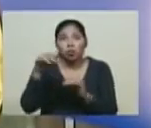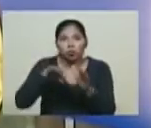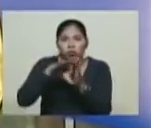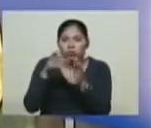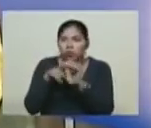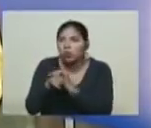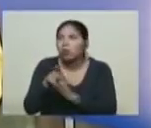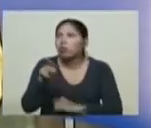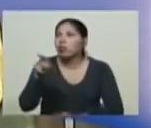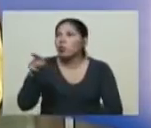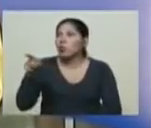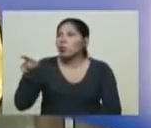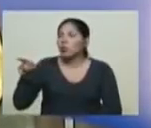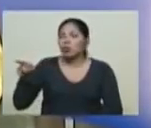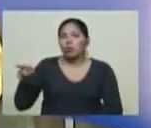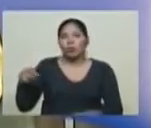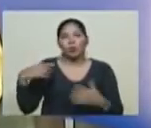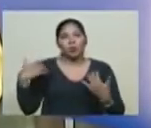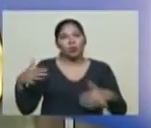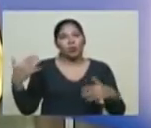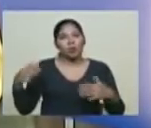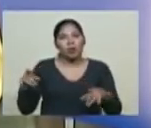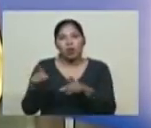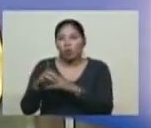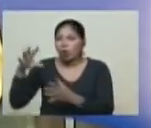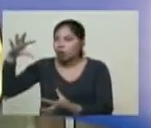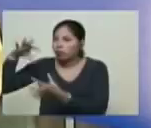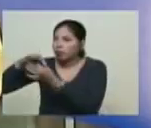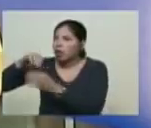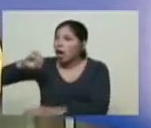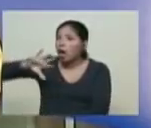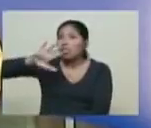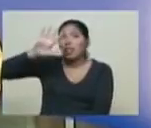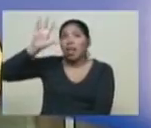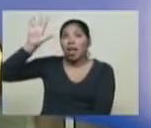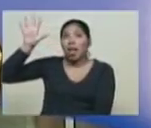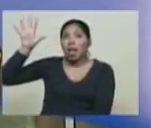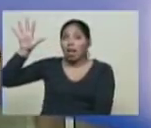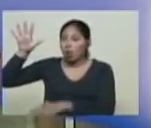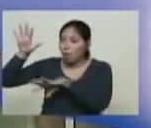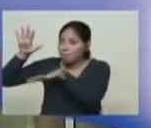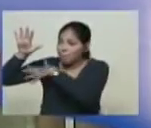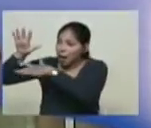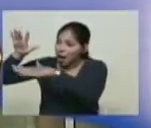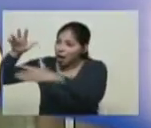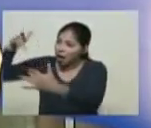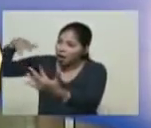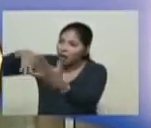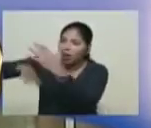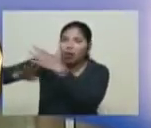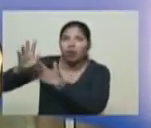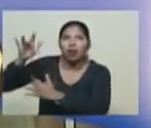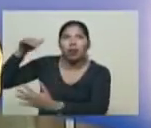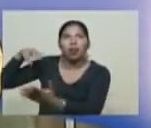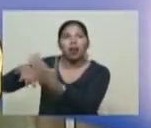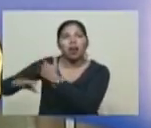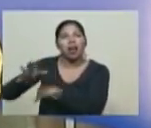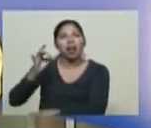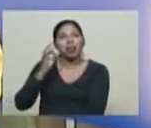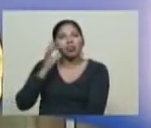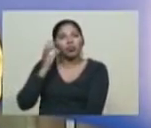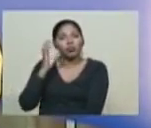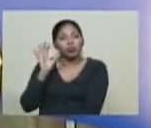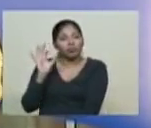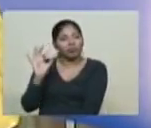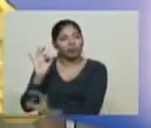llegar al cielo, pues. Era la felicidad, era la alegría, uno empezaba a cantar. Y cuando uno se metía